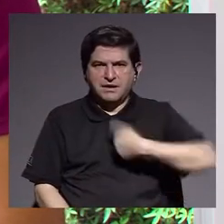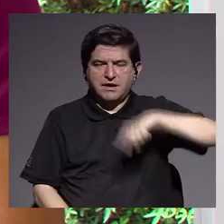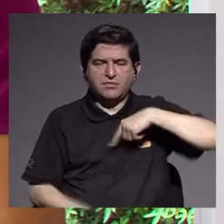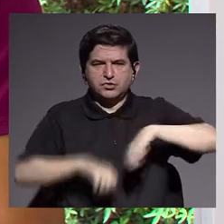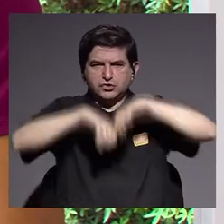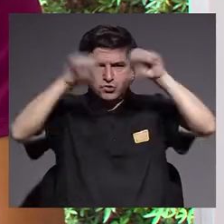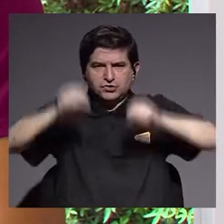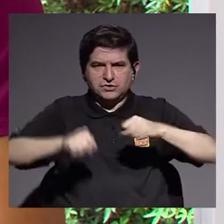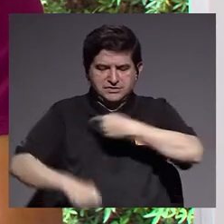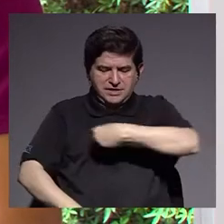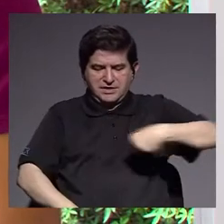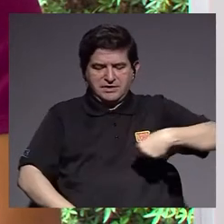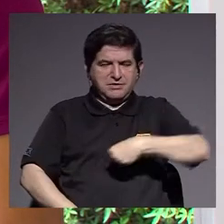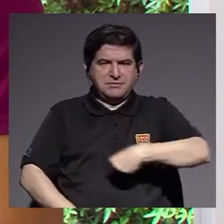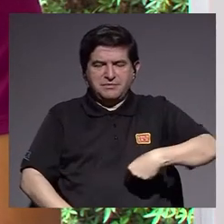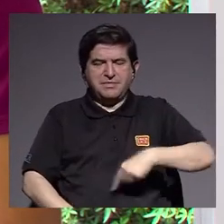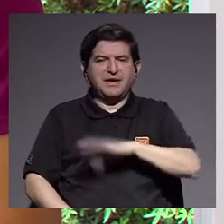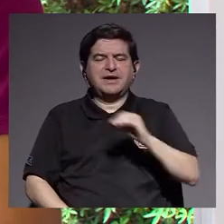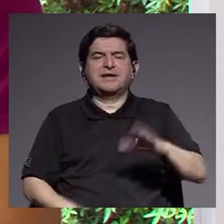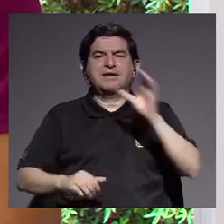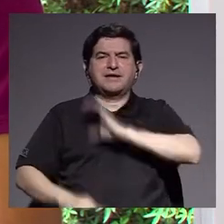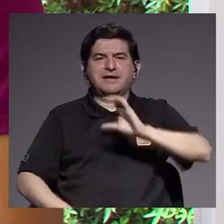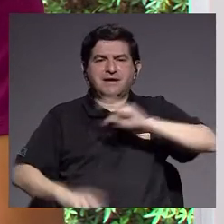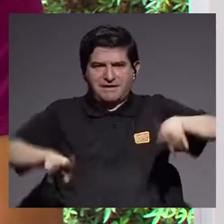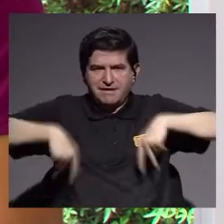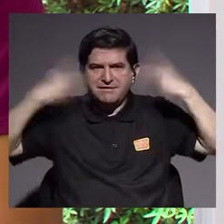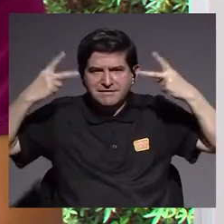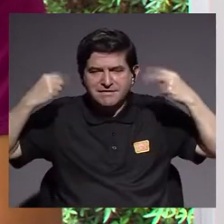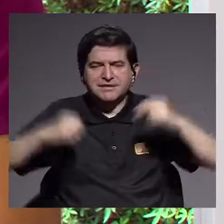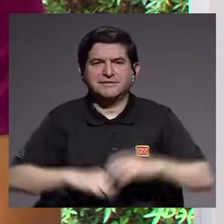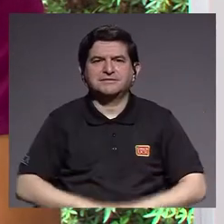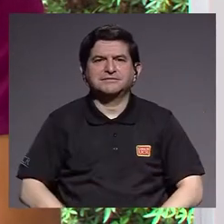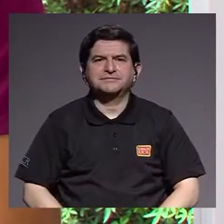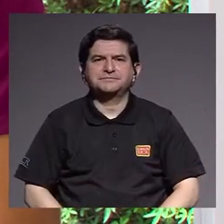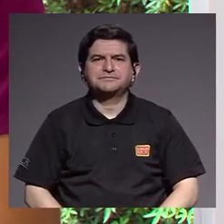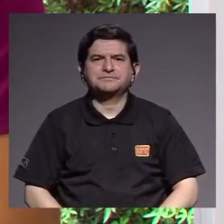nuestro sistema gastrointestinal y por lo tanto nuestra calidad de vida